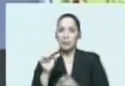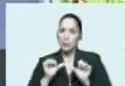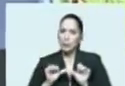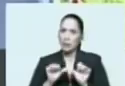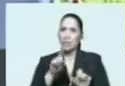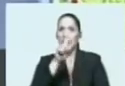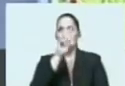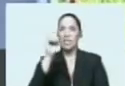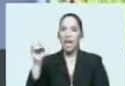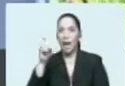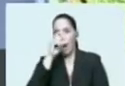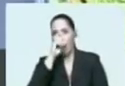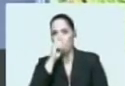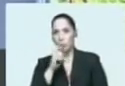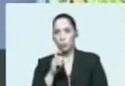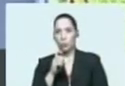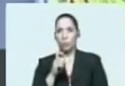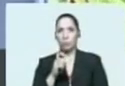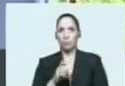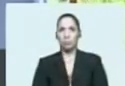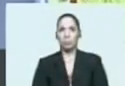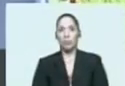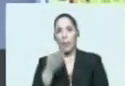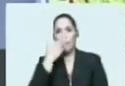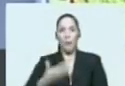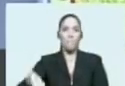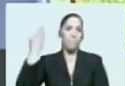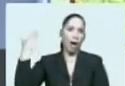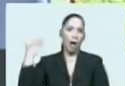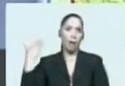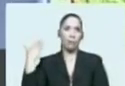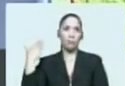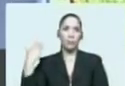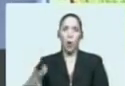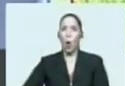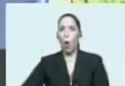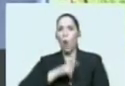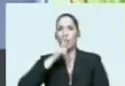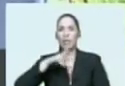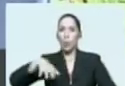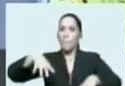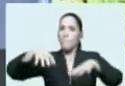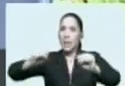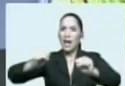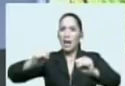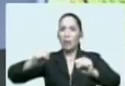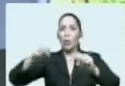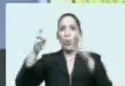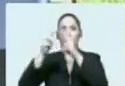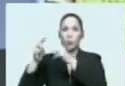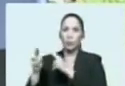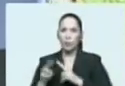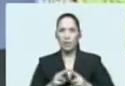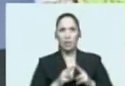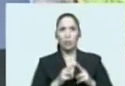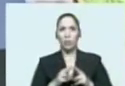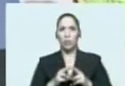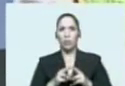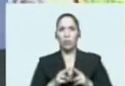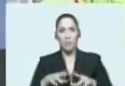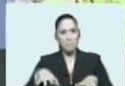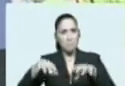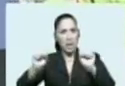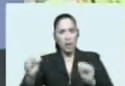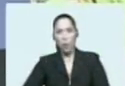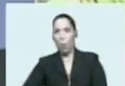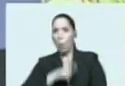el patio trasero del más horrendo imperio que haya conocido en la historia de la humanidad no hay un imperio feroz